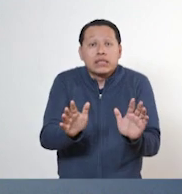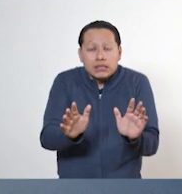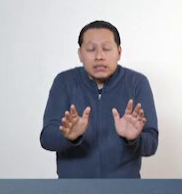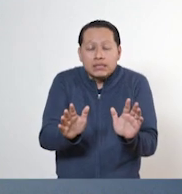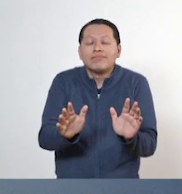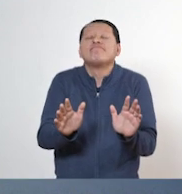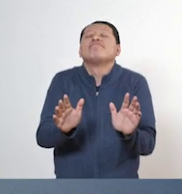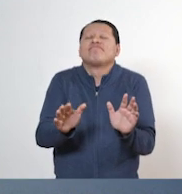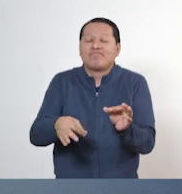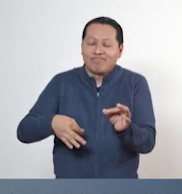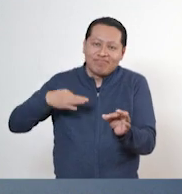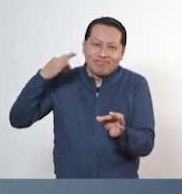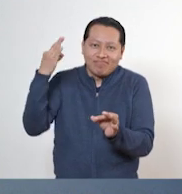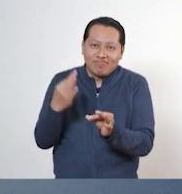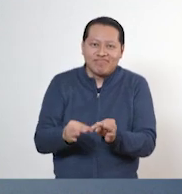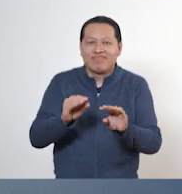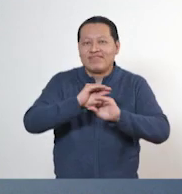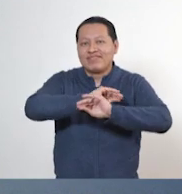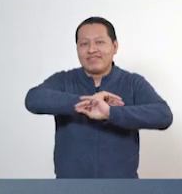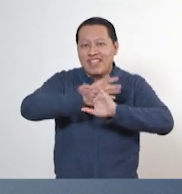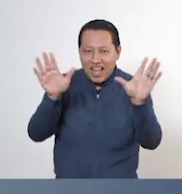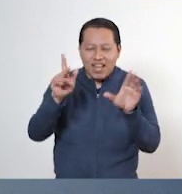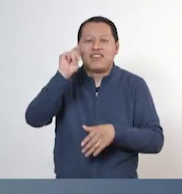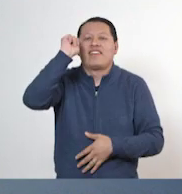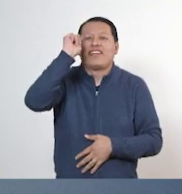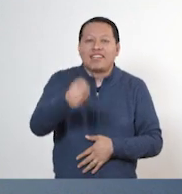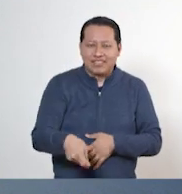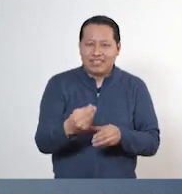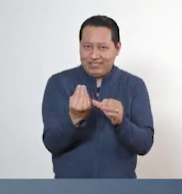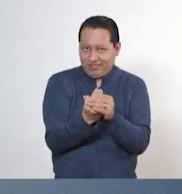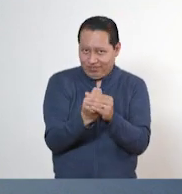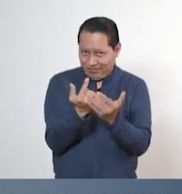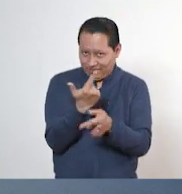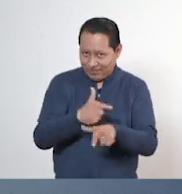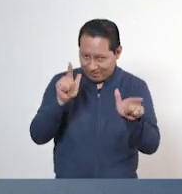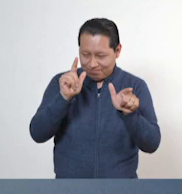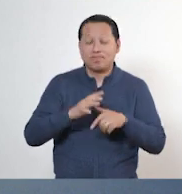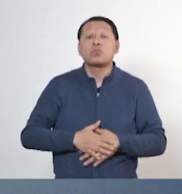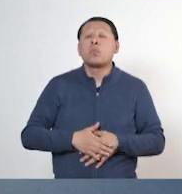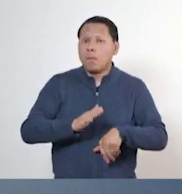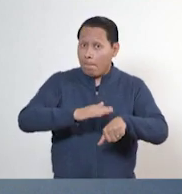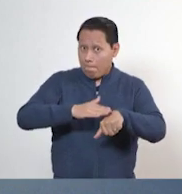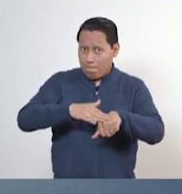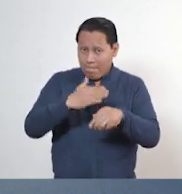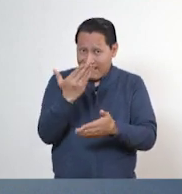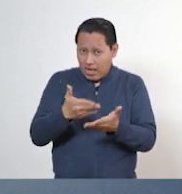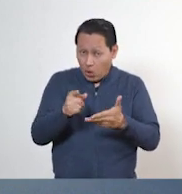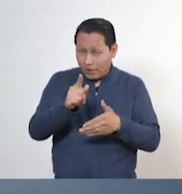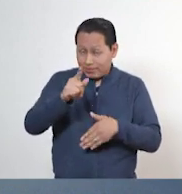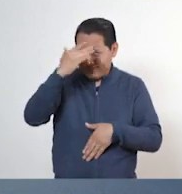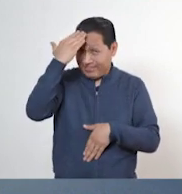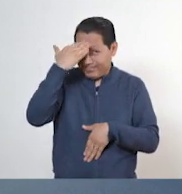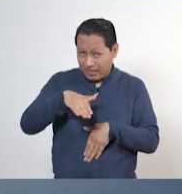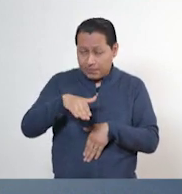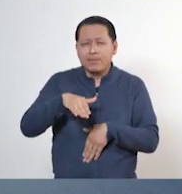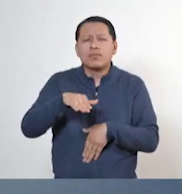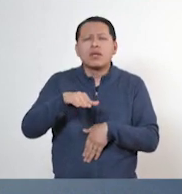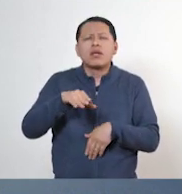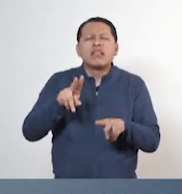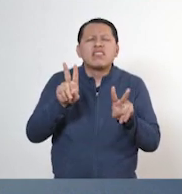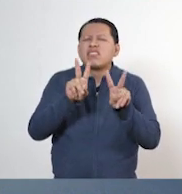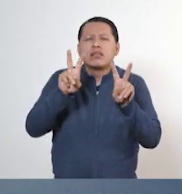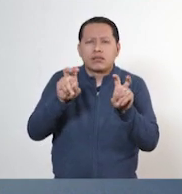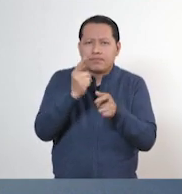Ya me quedaron muy claras los distintos tipos de libertades. Bueno, ahora que sabemos cuántas